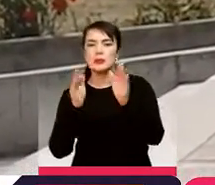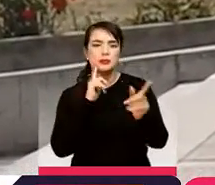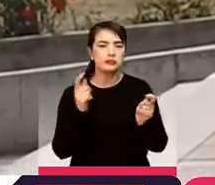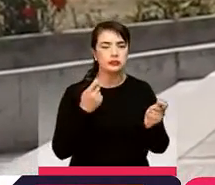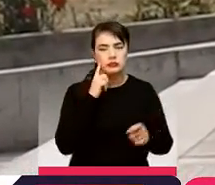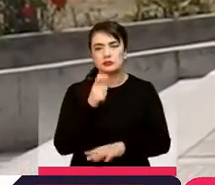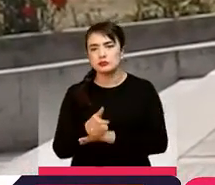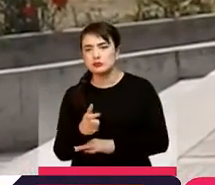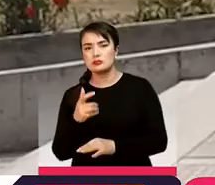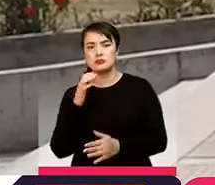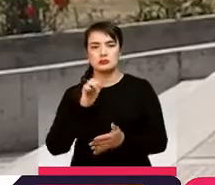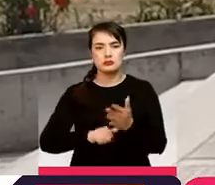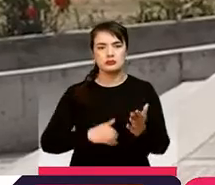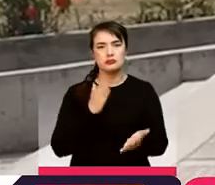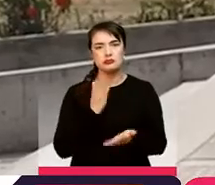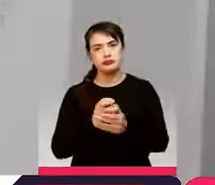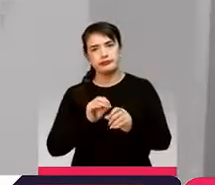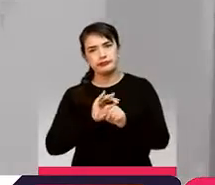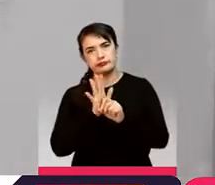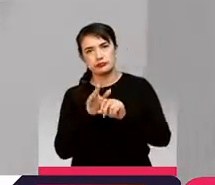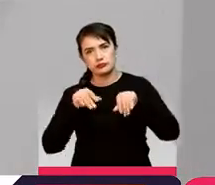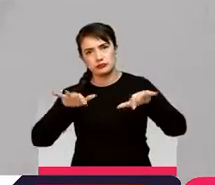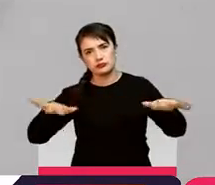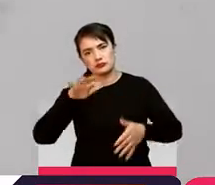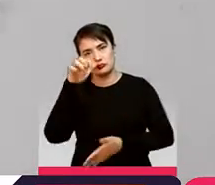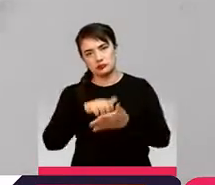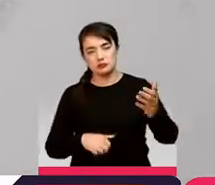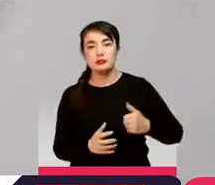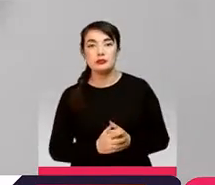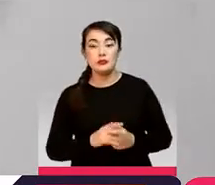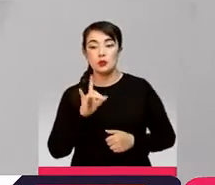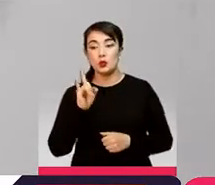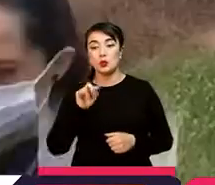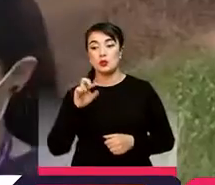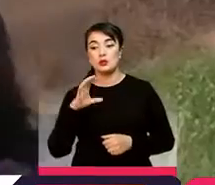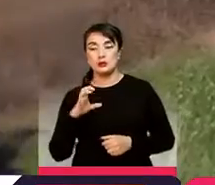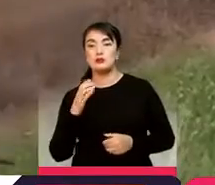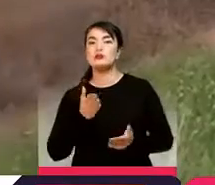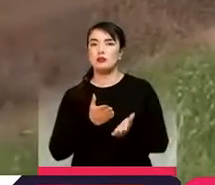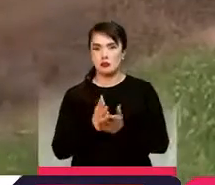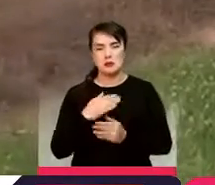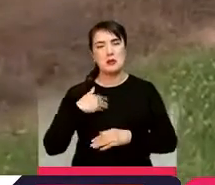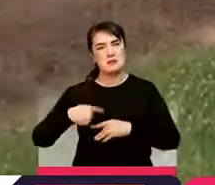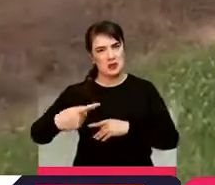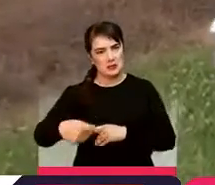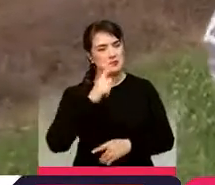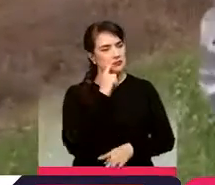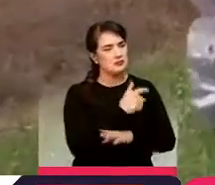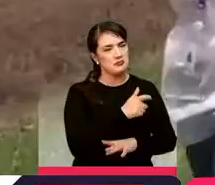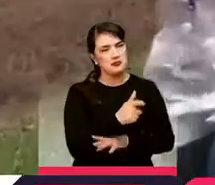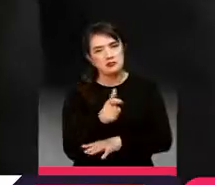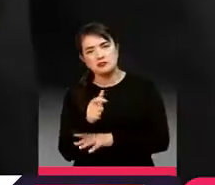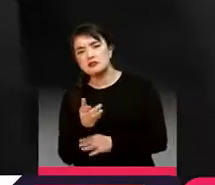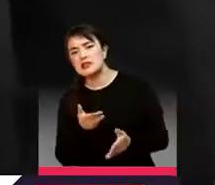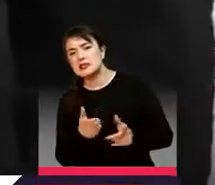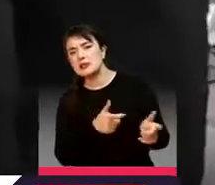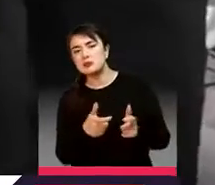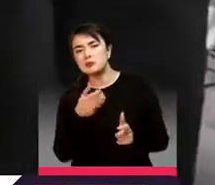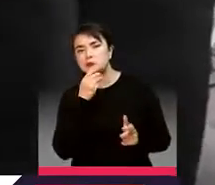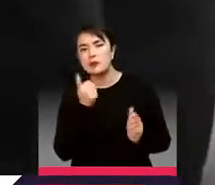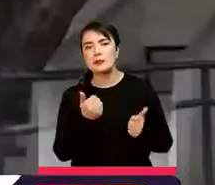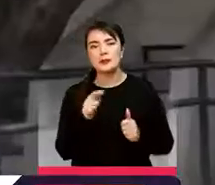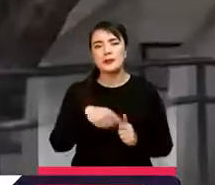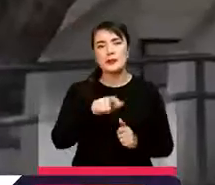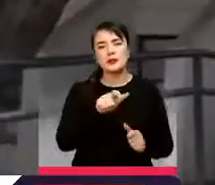mitigar la presencia de kobe en este establecimiento la usted continuar haciendo labores de inspección vigilancia y control respecto a los servicios de alimentación para la población